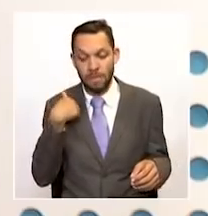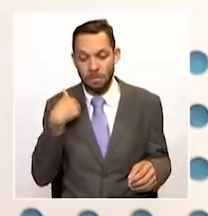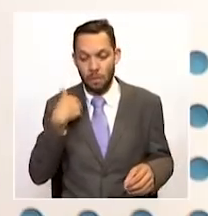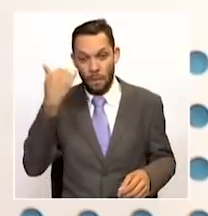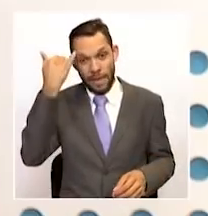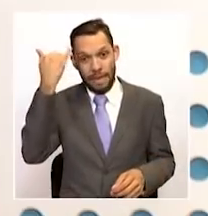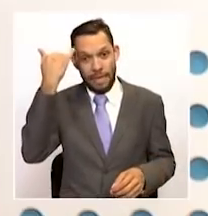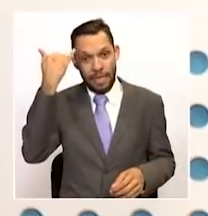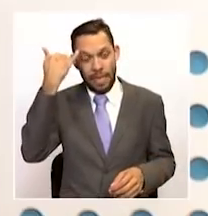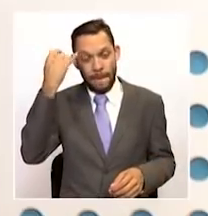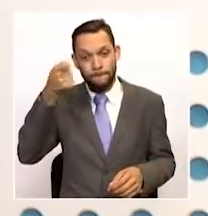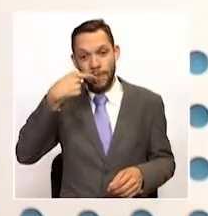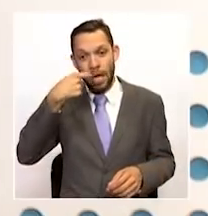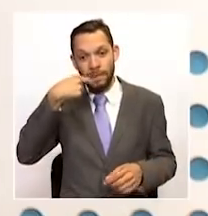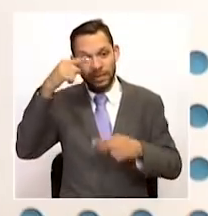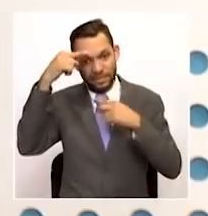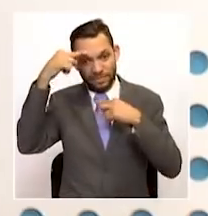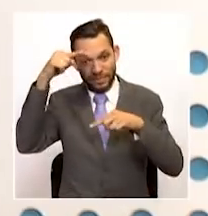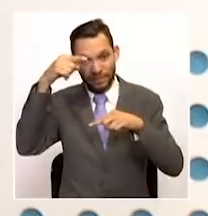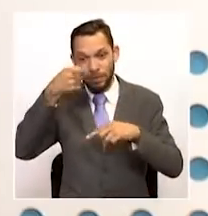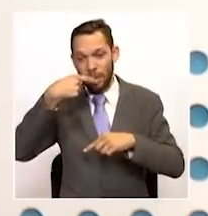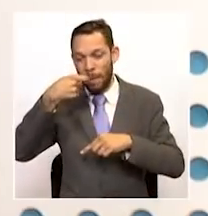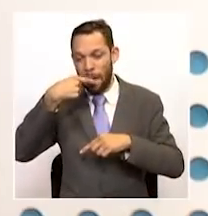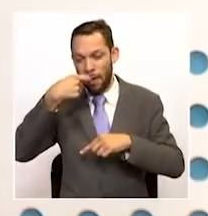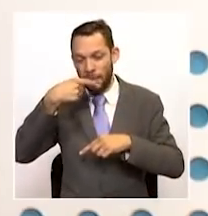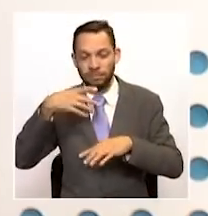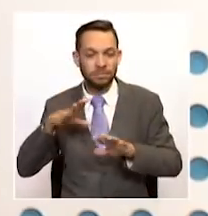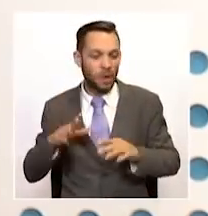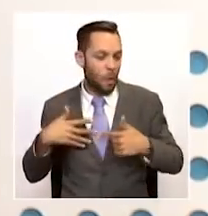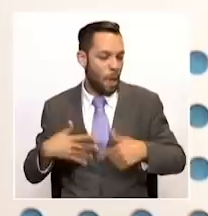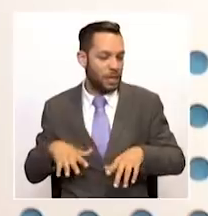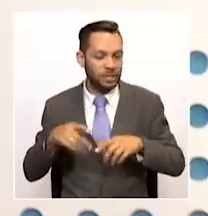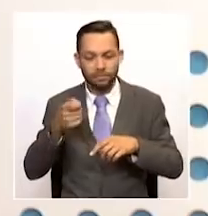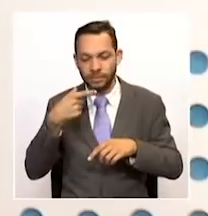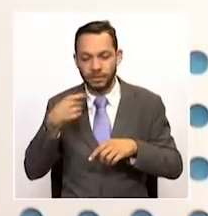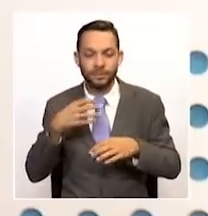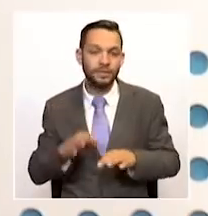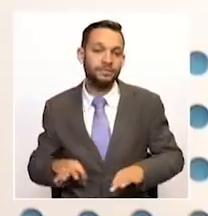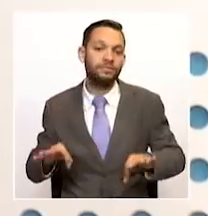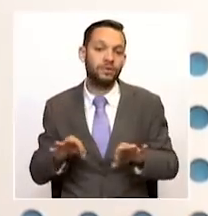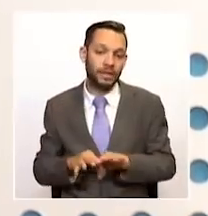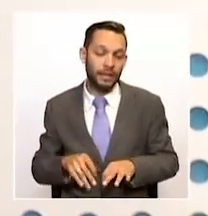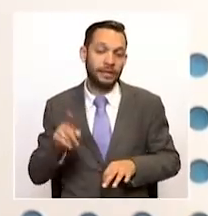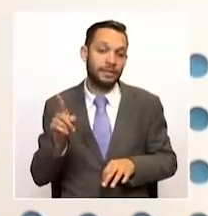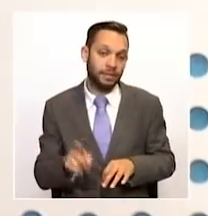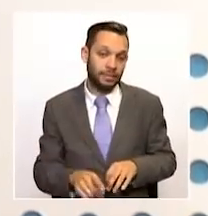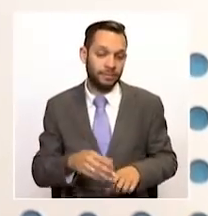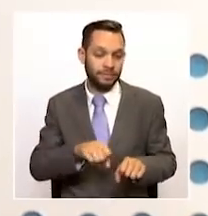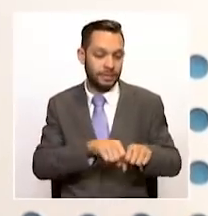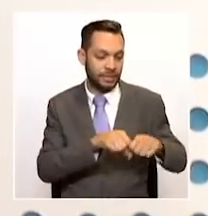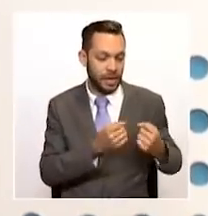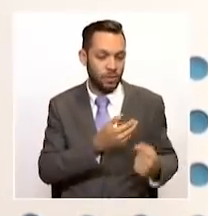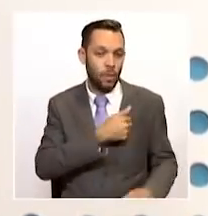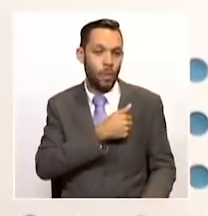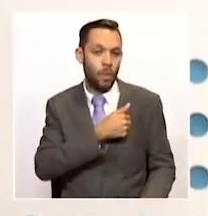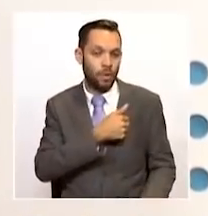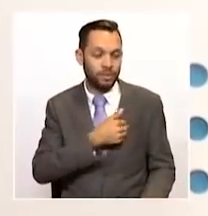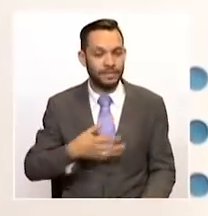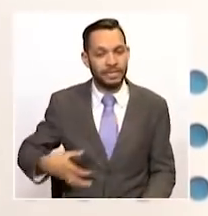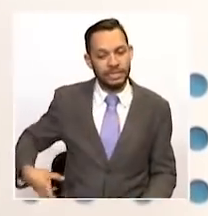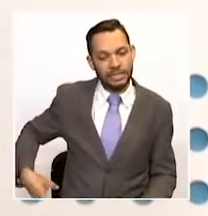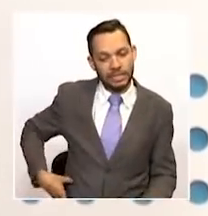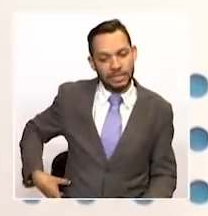y toman diferentes clases de medicamentos porque si eso también nos puede llevar a problemas cardíacos problemas renales y cualquiera